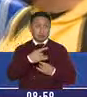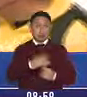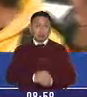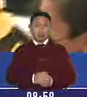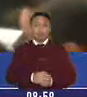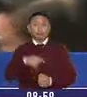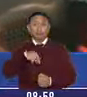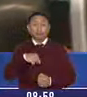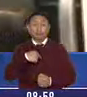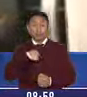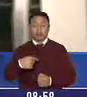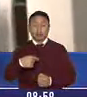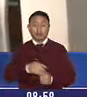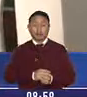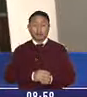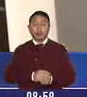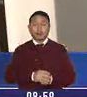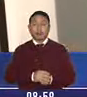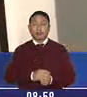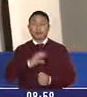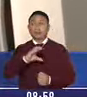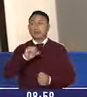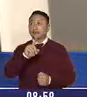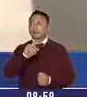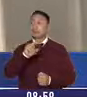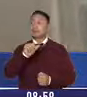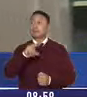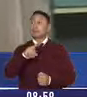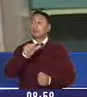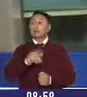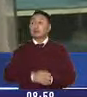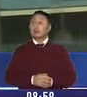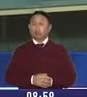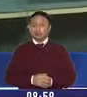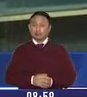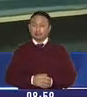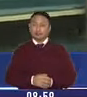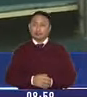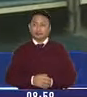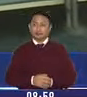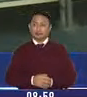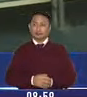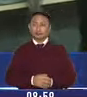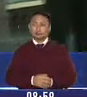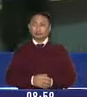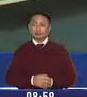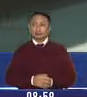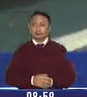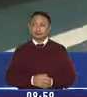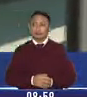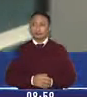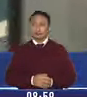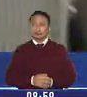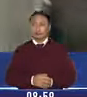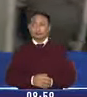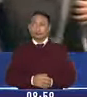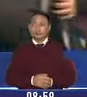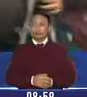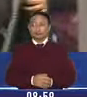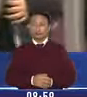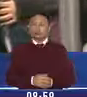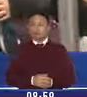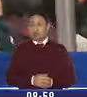la parada que queda en la Cardenal de la Torre me deja en mi casa y me deja en la universidad igualmente, entonces me sirve full. Así es, muchas personas han